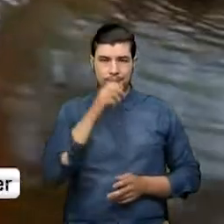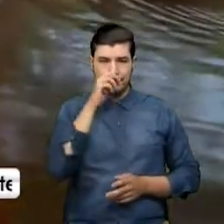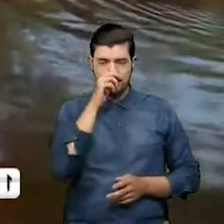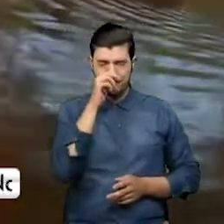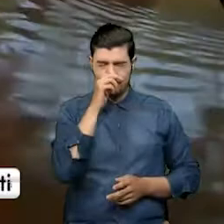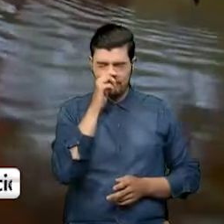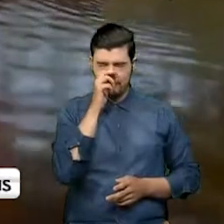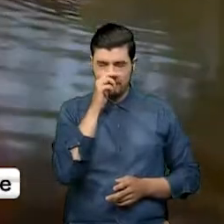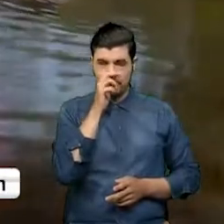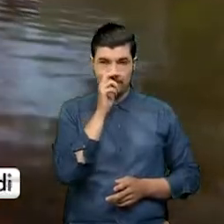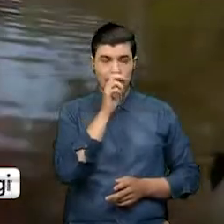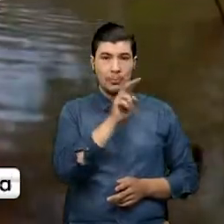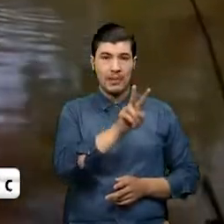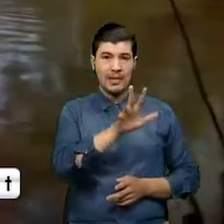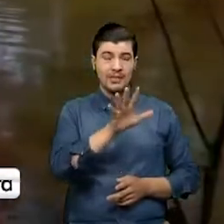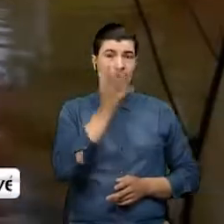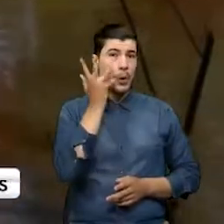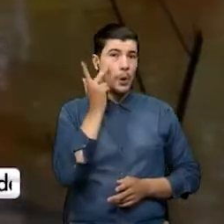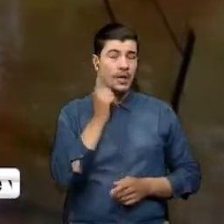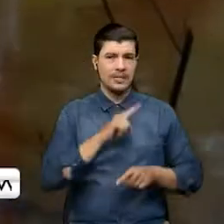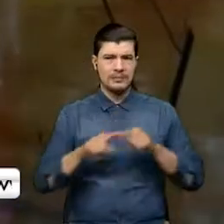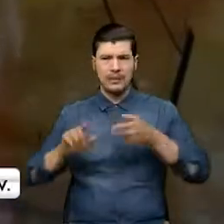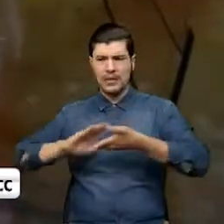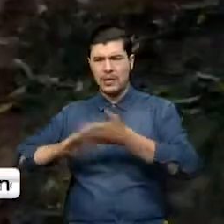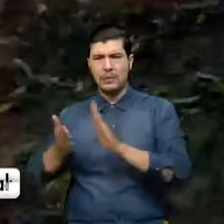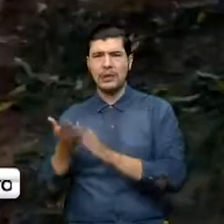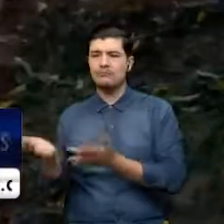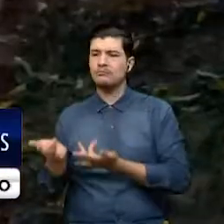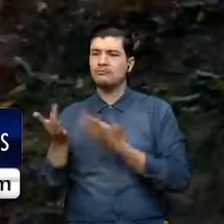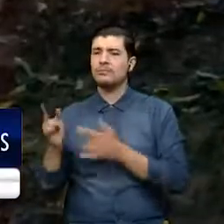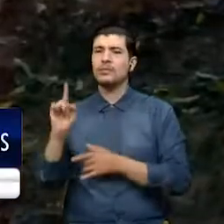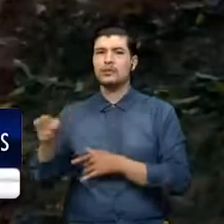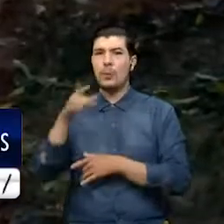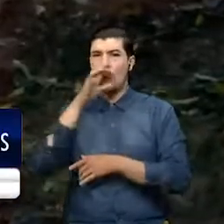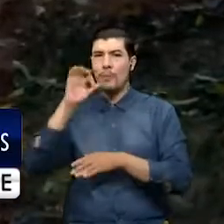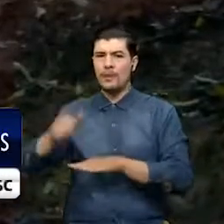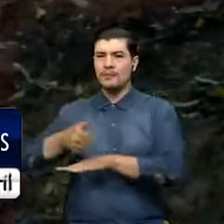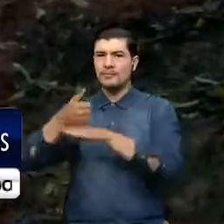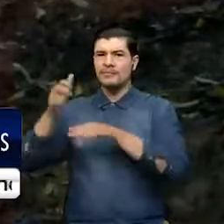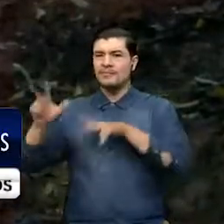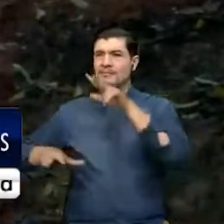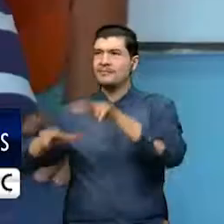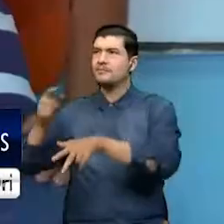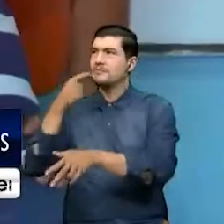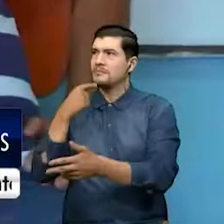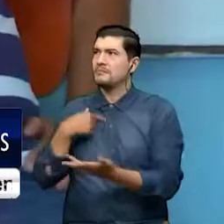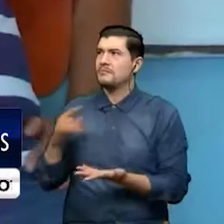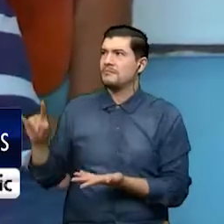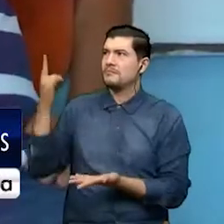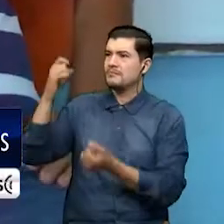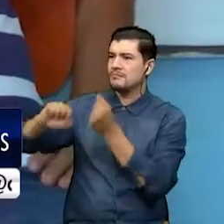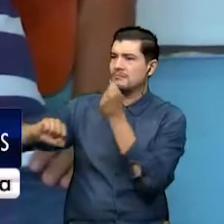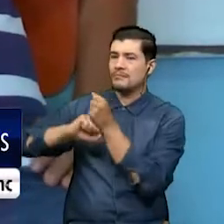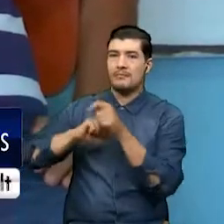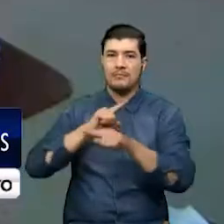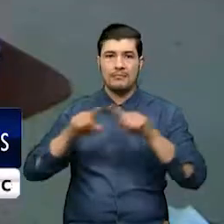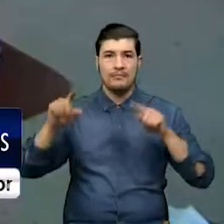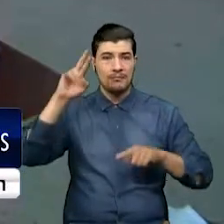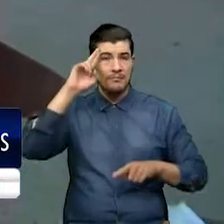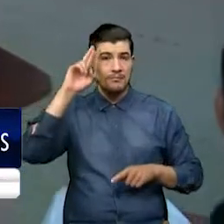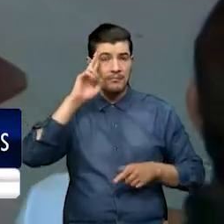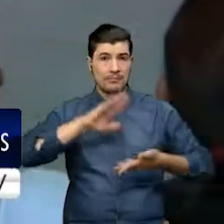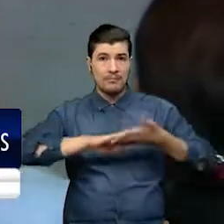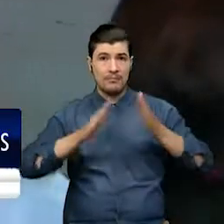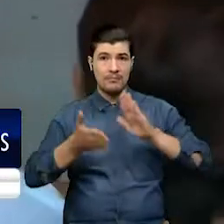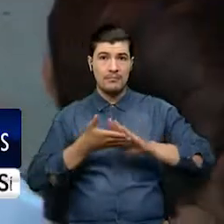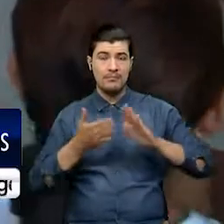25 días han pasado y aún la comunidad sigue esperando que el presidente de ecopetrol se manifieste por eso campesinos y líderes de las zonas